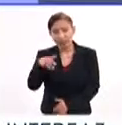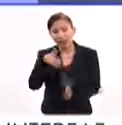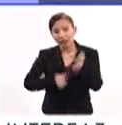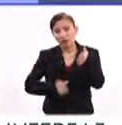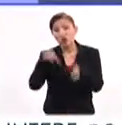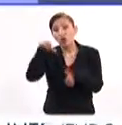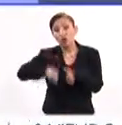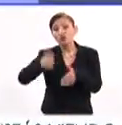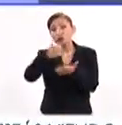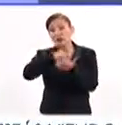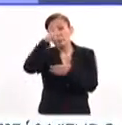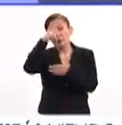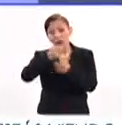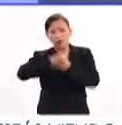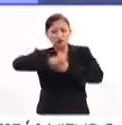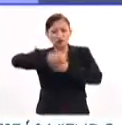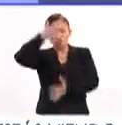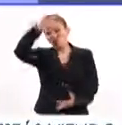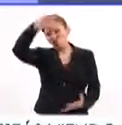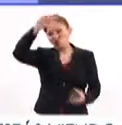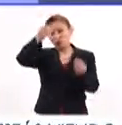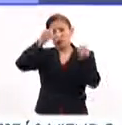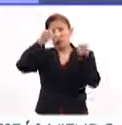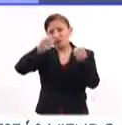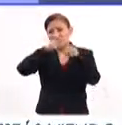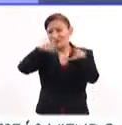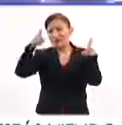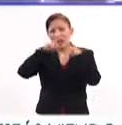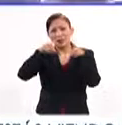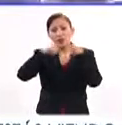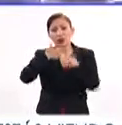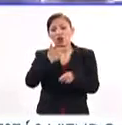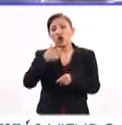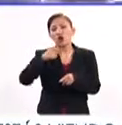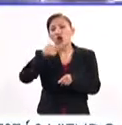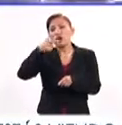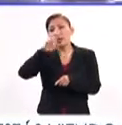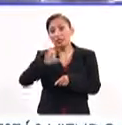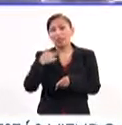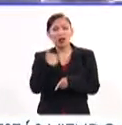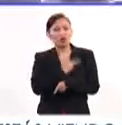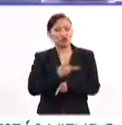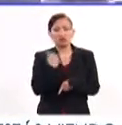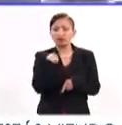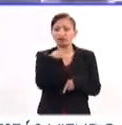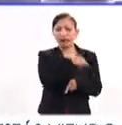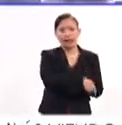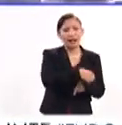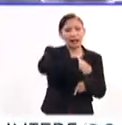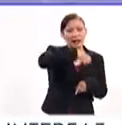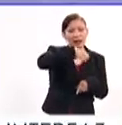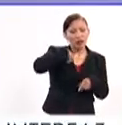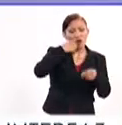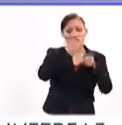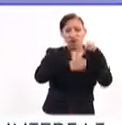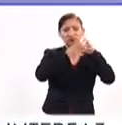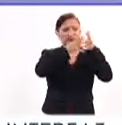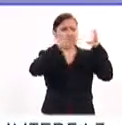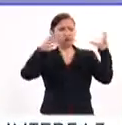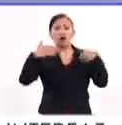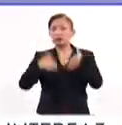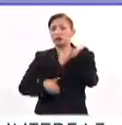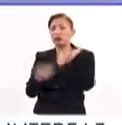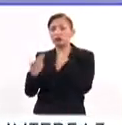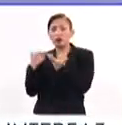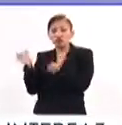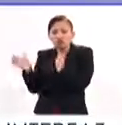Teatro Hoy, Ciudad de México, y les van a aparecer muchísimas carteleras en Google. Para todos los gustos, desde grandes puestas en escena, hasta el teatro